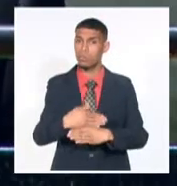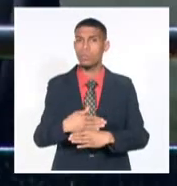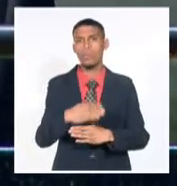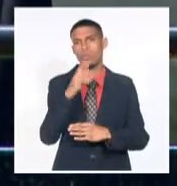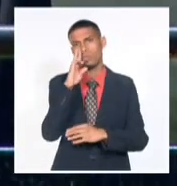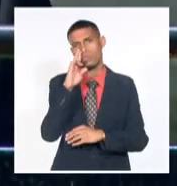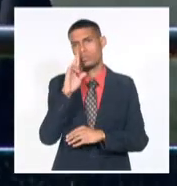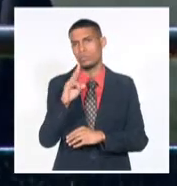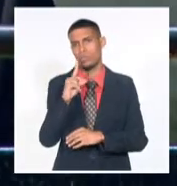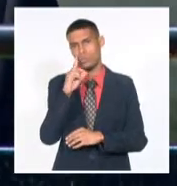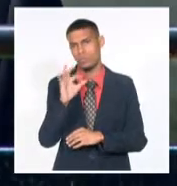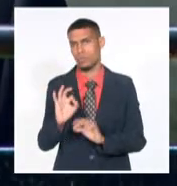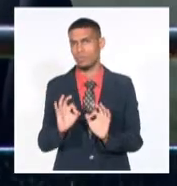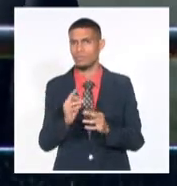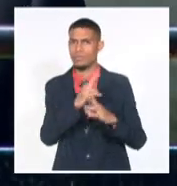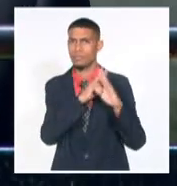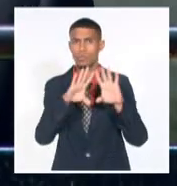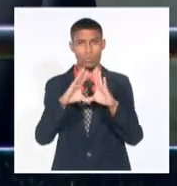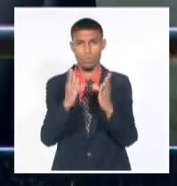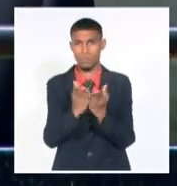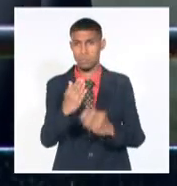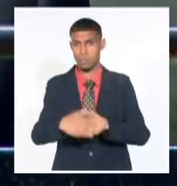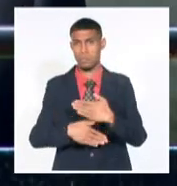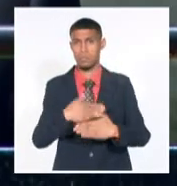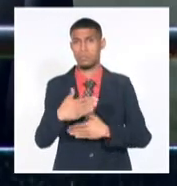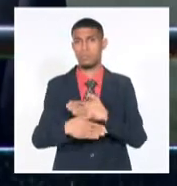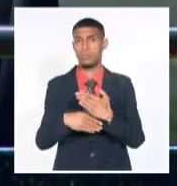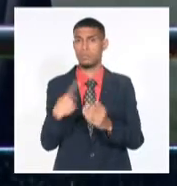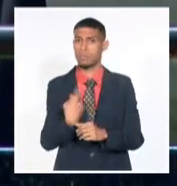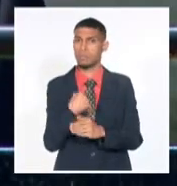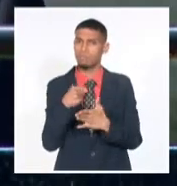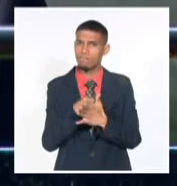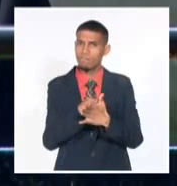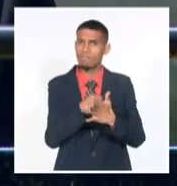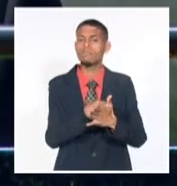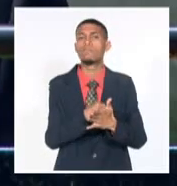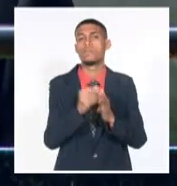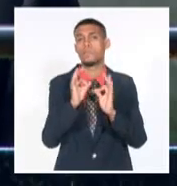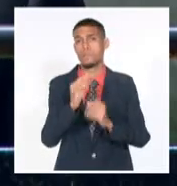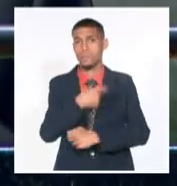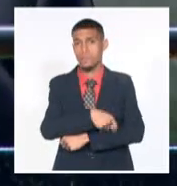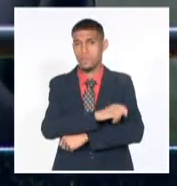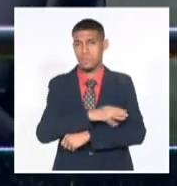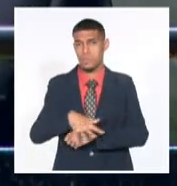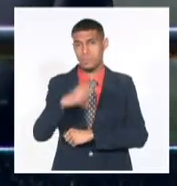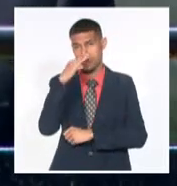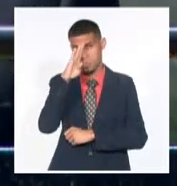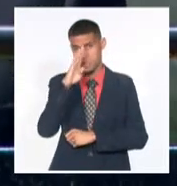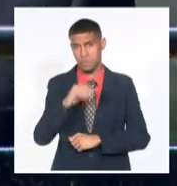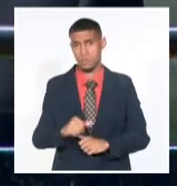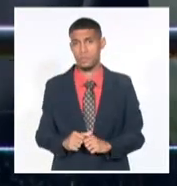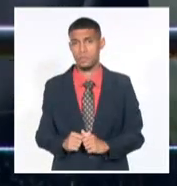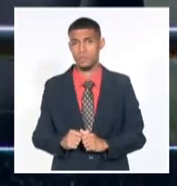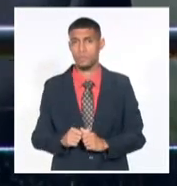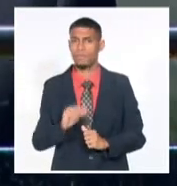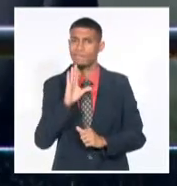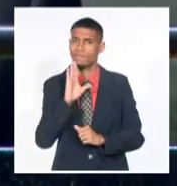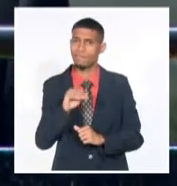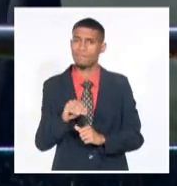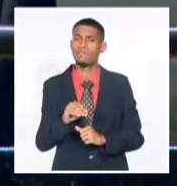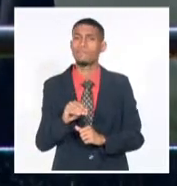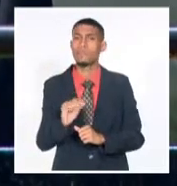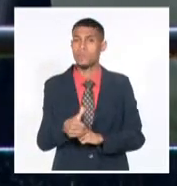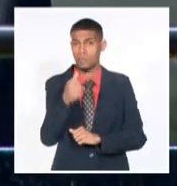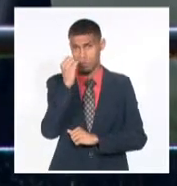responsable de todos los problemas que enfrenta hoy nuestro país, como ha dicho el presidente